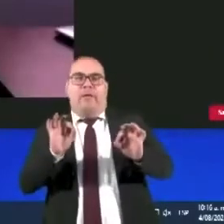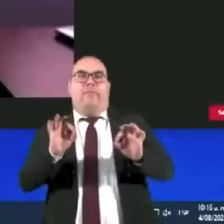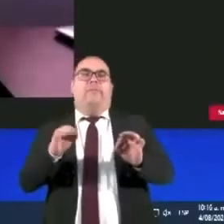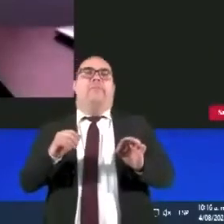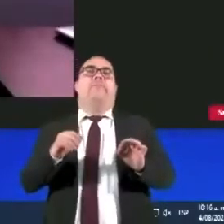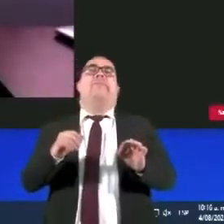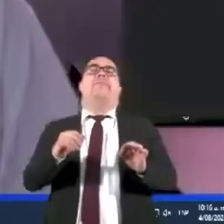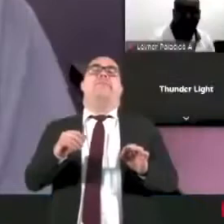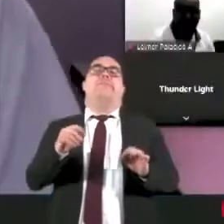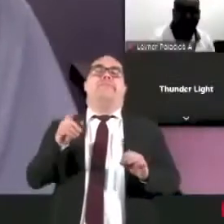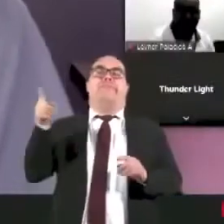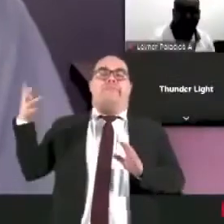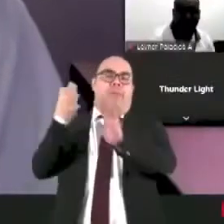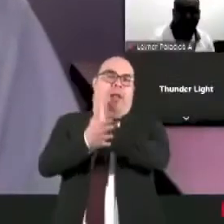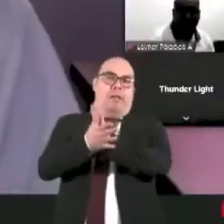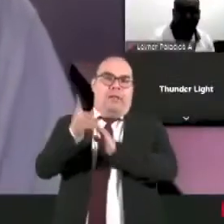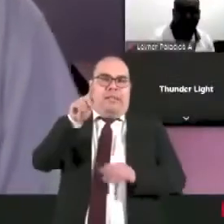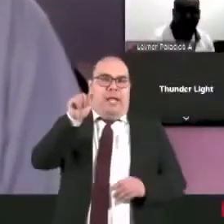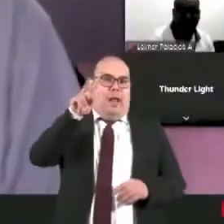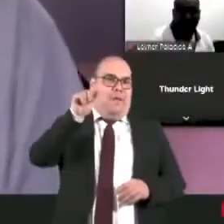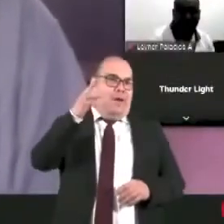Ah, no, aquí está.